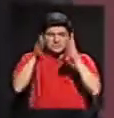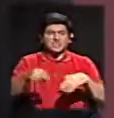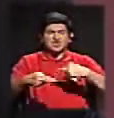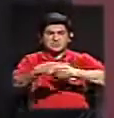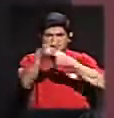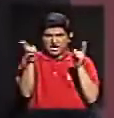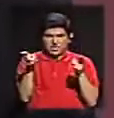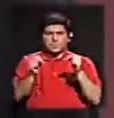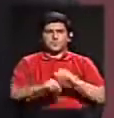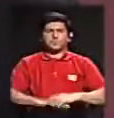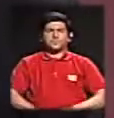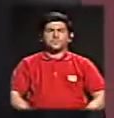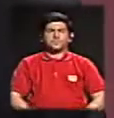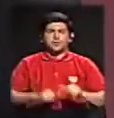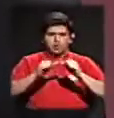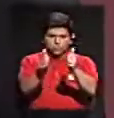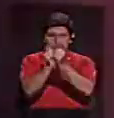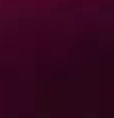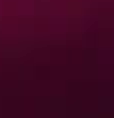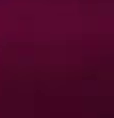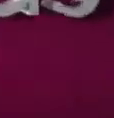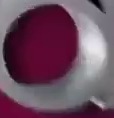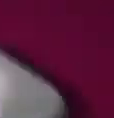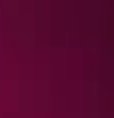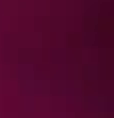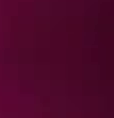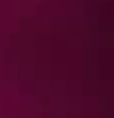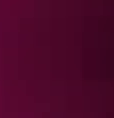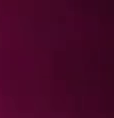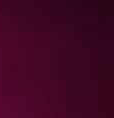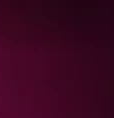región. Siga con nosotros, ya volvemos.